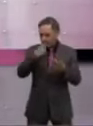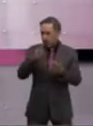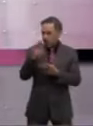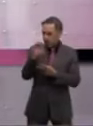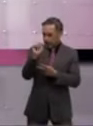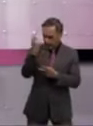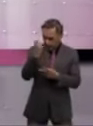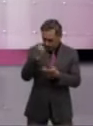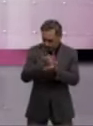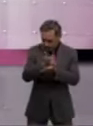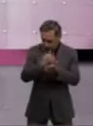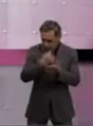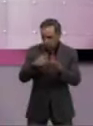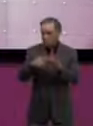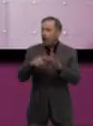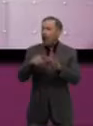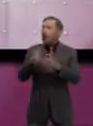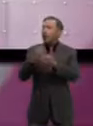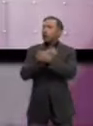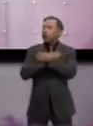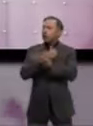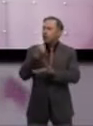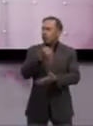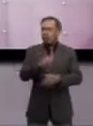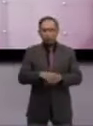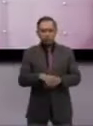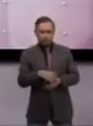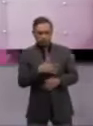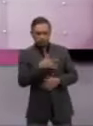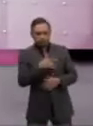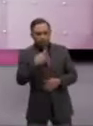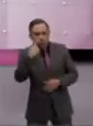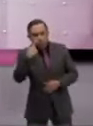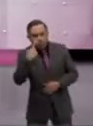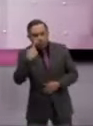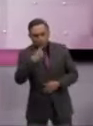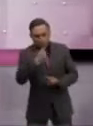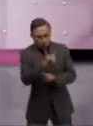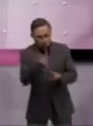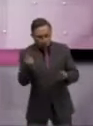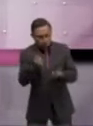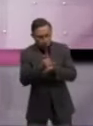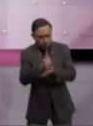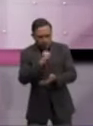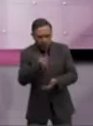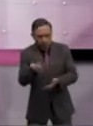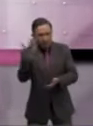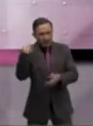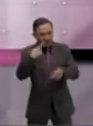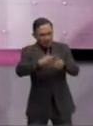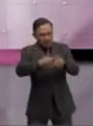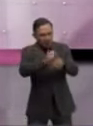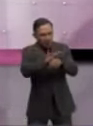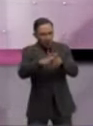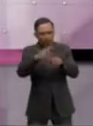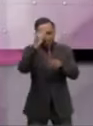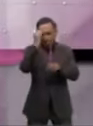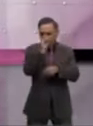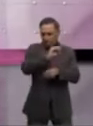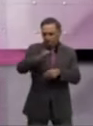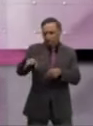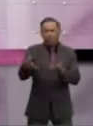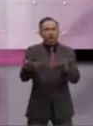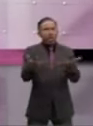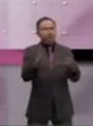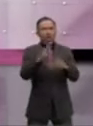educativo. Bueno, pues yo no veo que se le ha ayudado a los niños. En la pandemia se les dejó solos a los niños que iban a las guarderías,